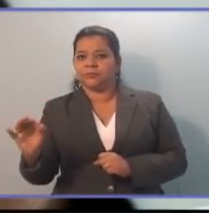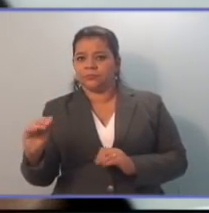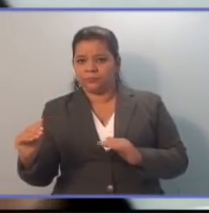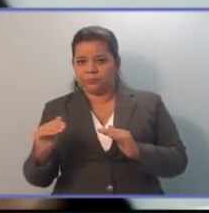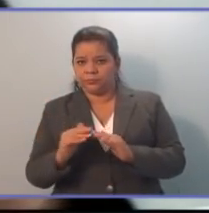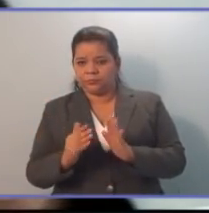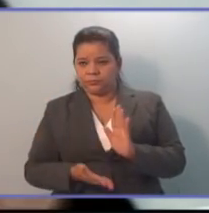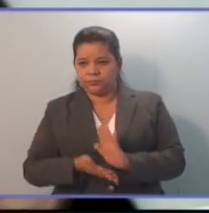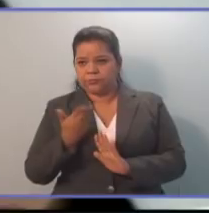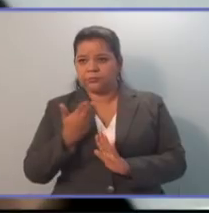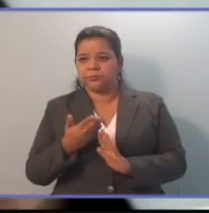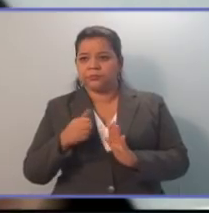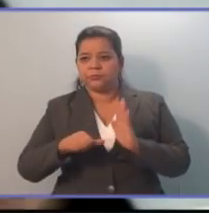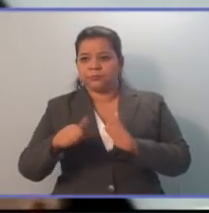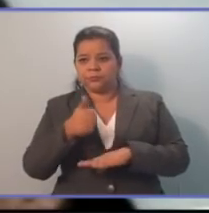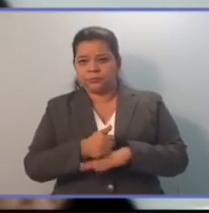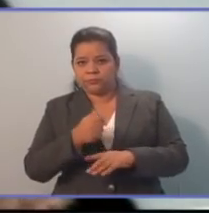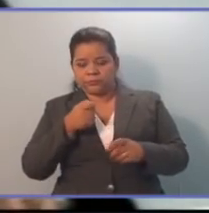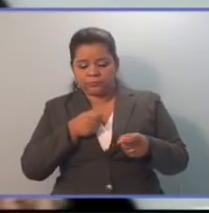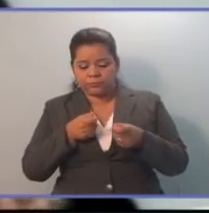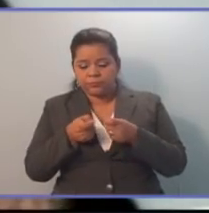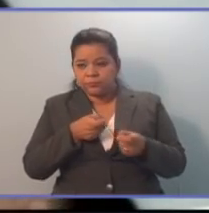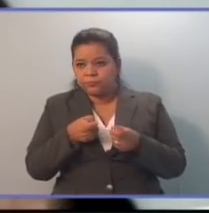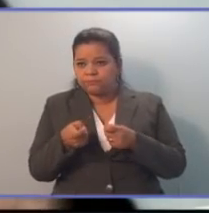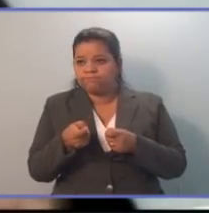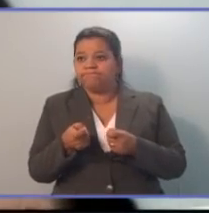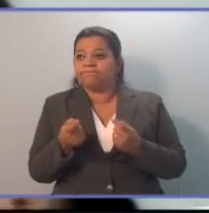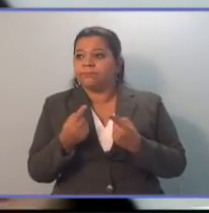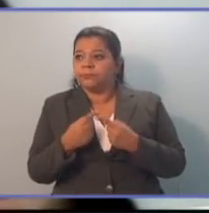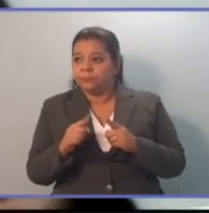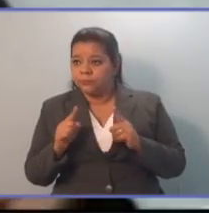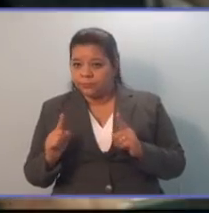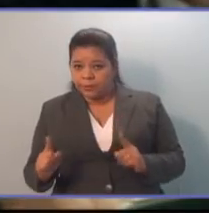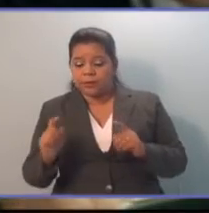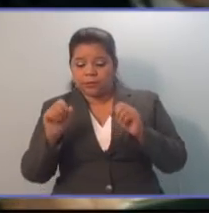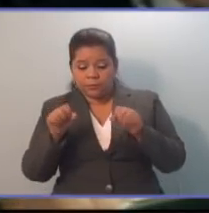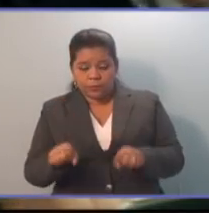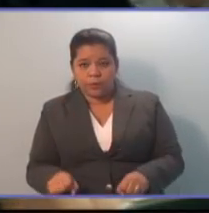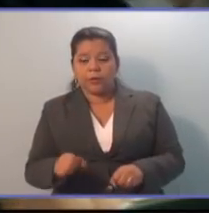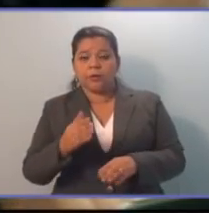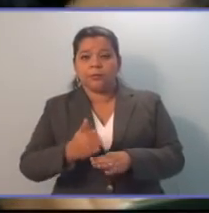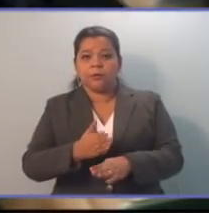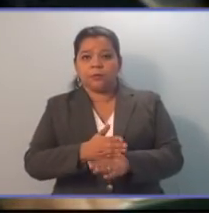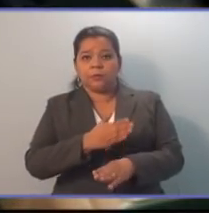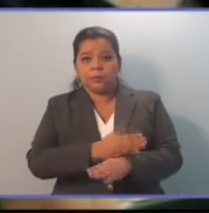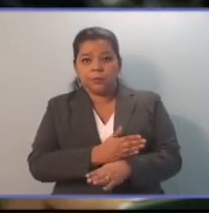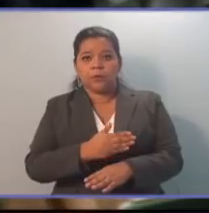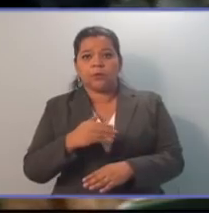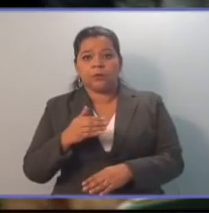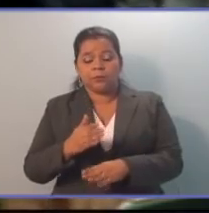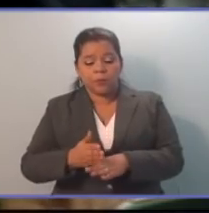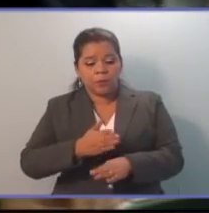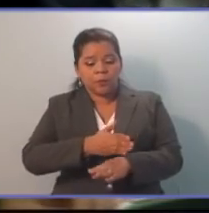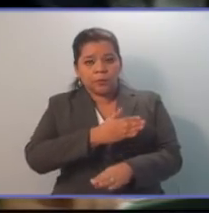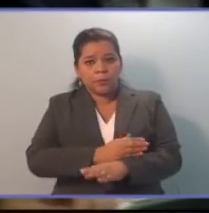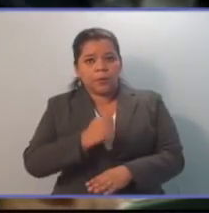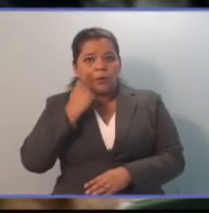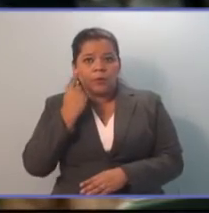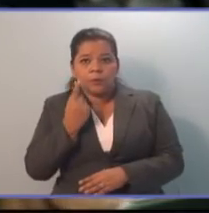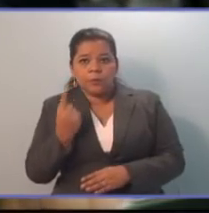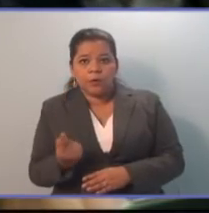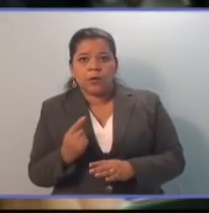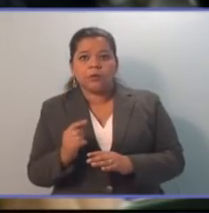la administración de justicia puede ser ir en forma progresiva buscando grados